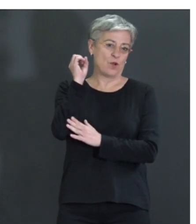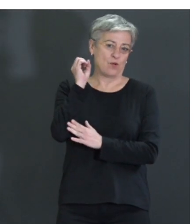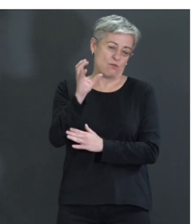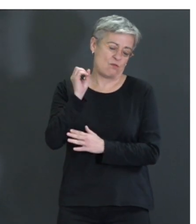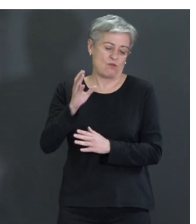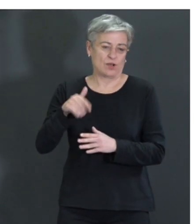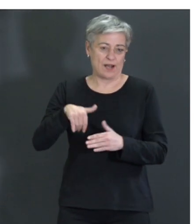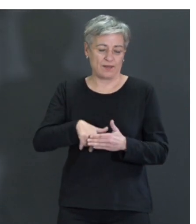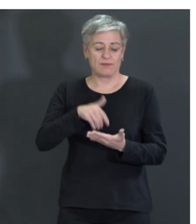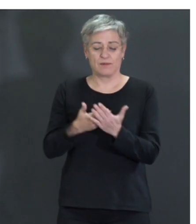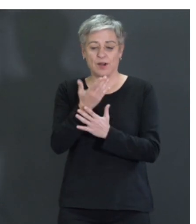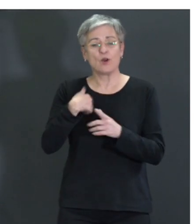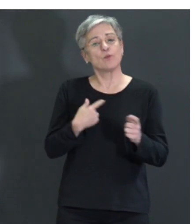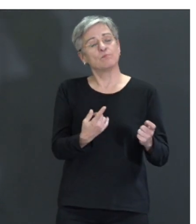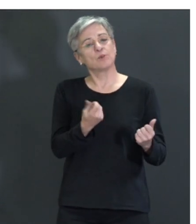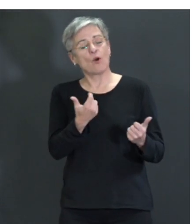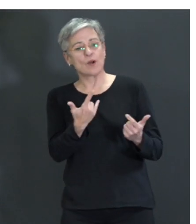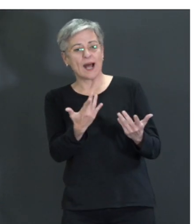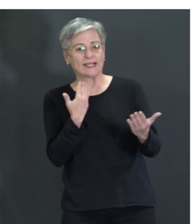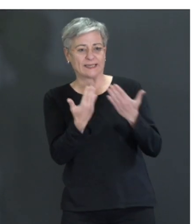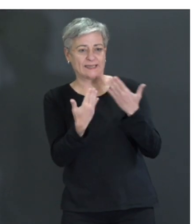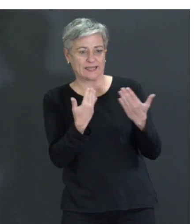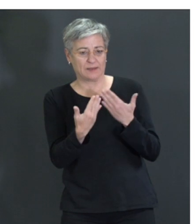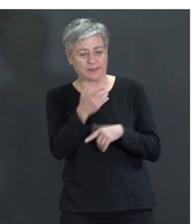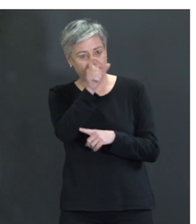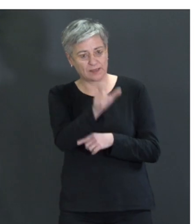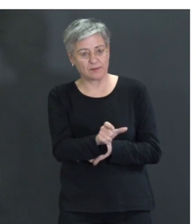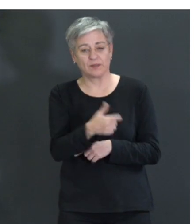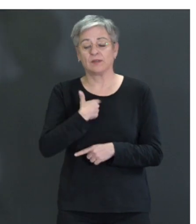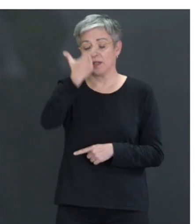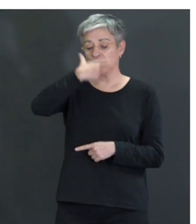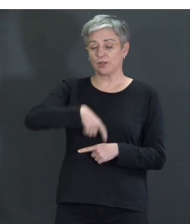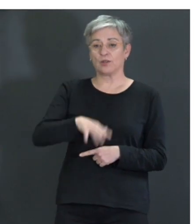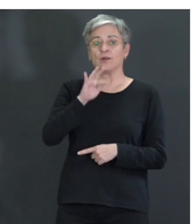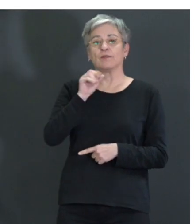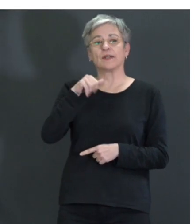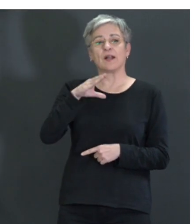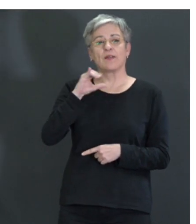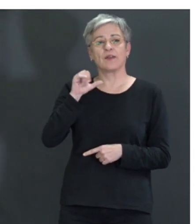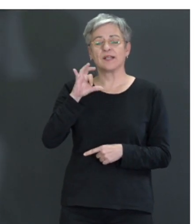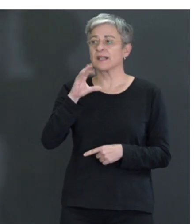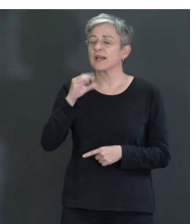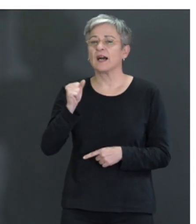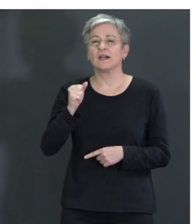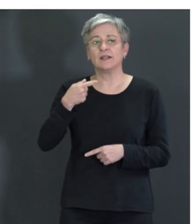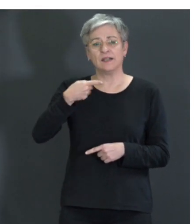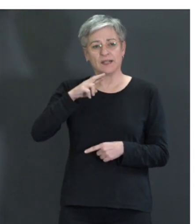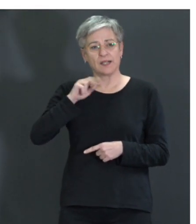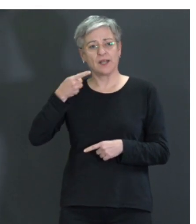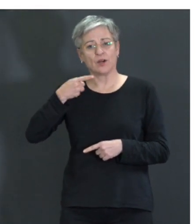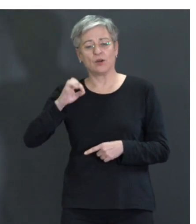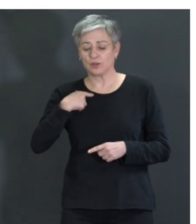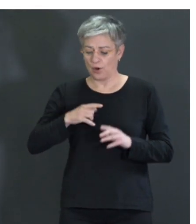ser una entrevista. Y bueno, yo soy Francisca Rigo, soy la responsable de área de